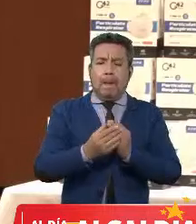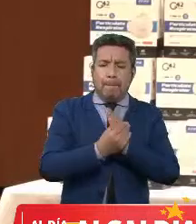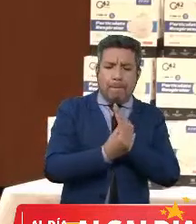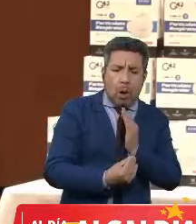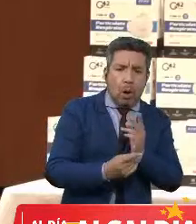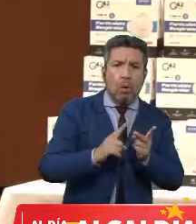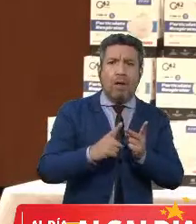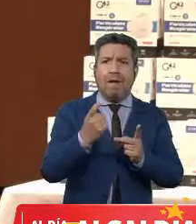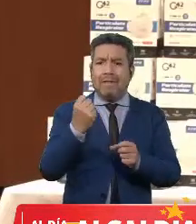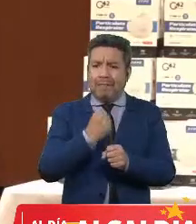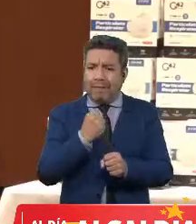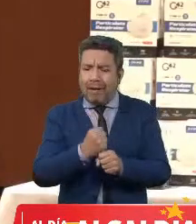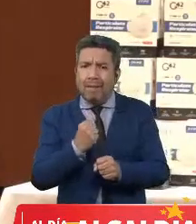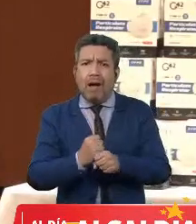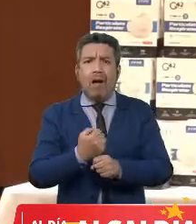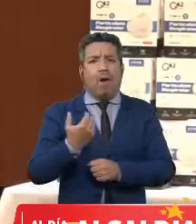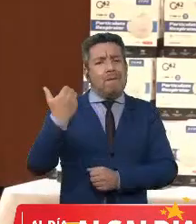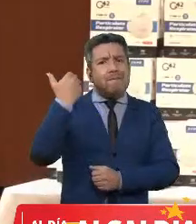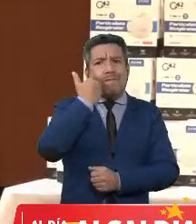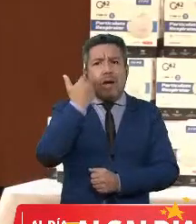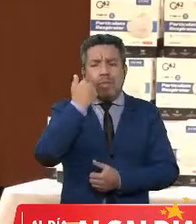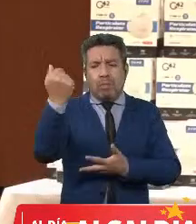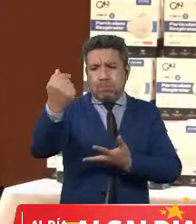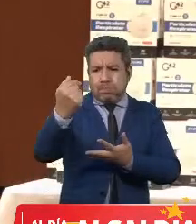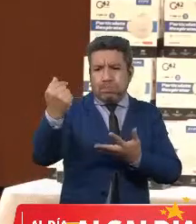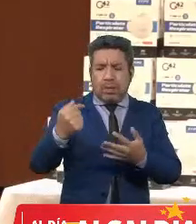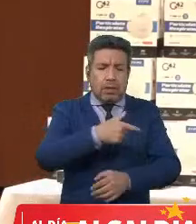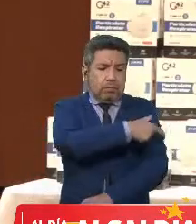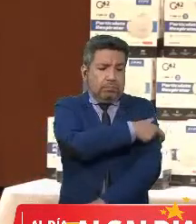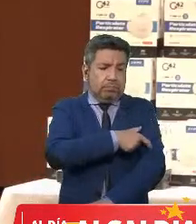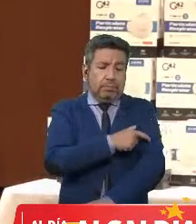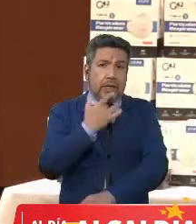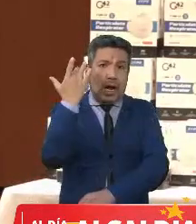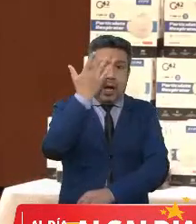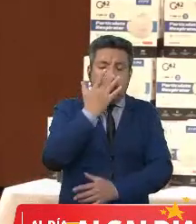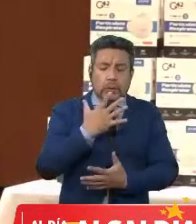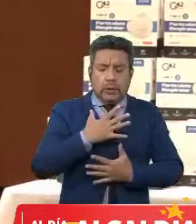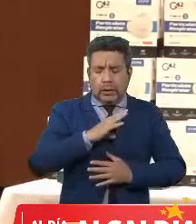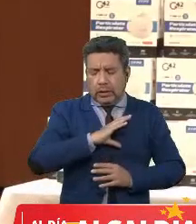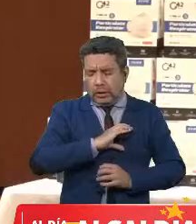desempleo, enfermedad, luto.